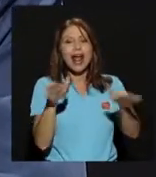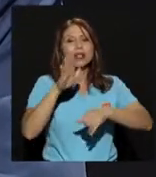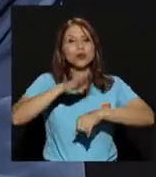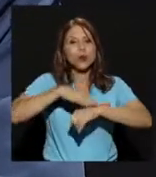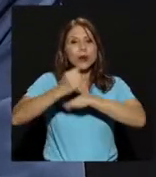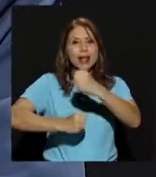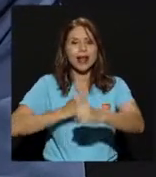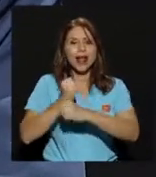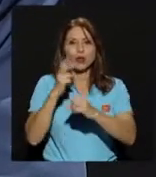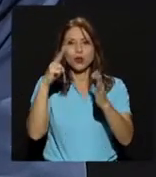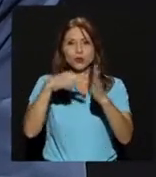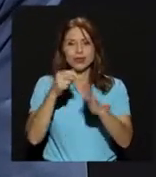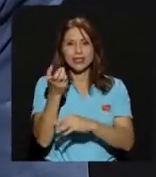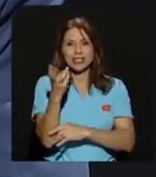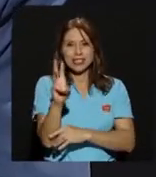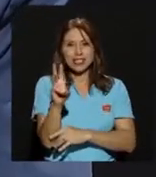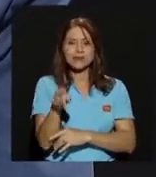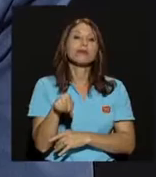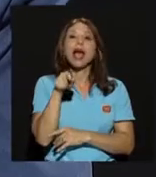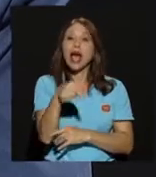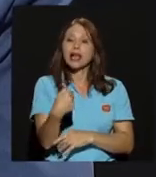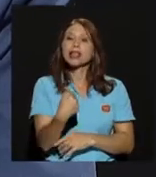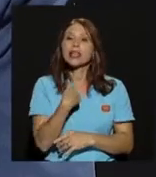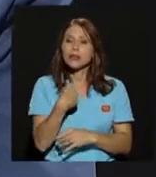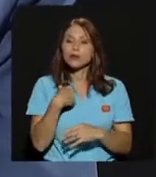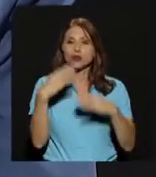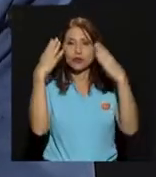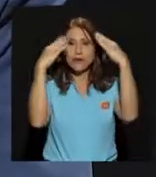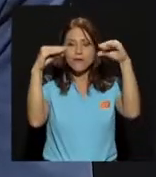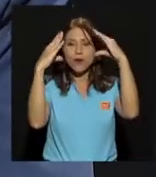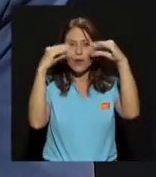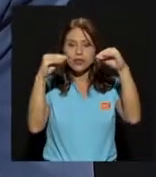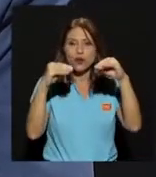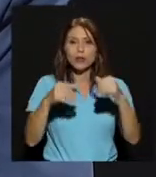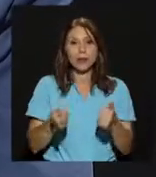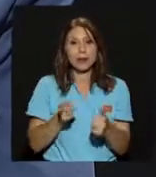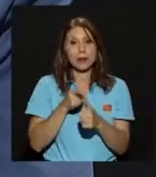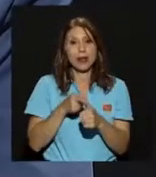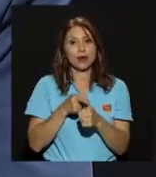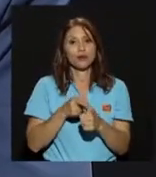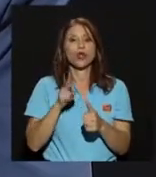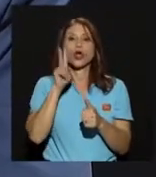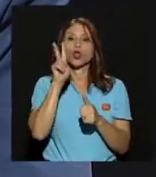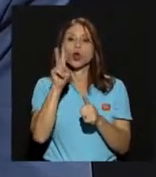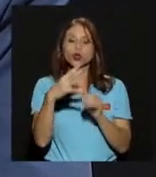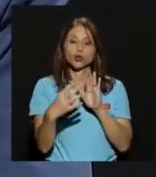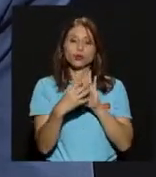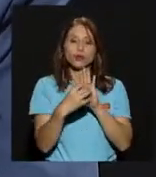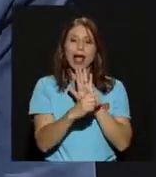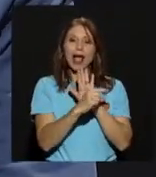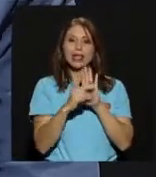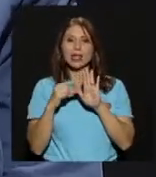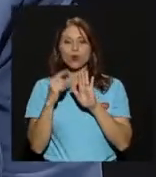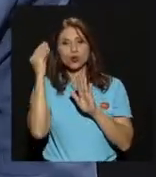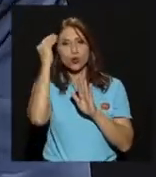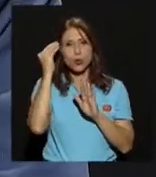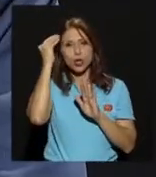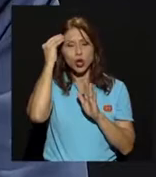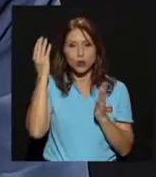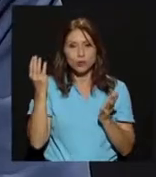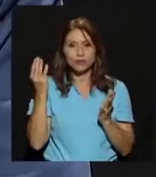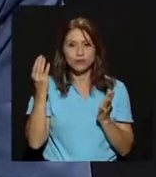2016 ahí tenemos información primero tenemos dos artículos de opinión que pone la contraloría